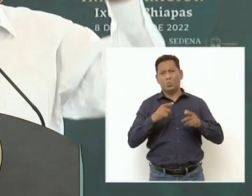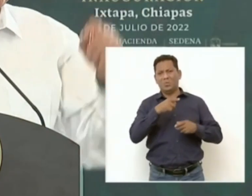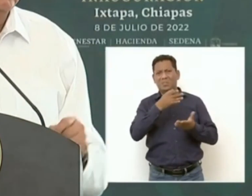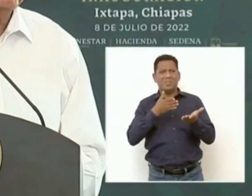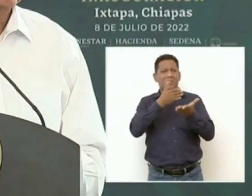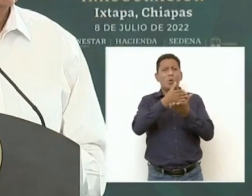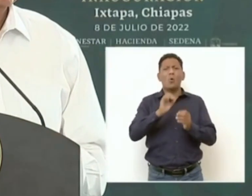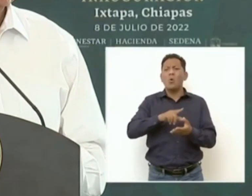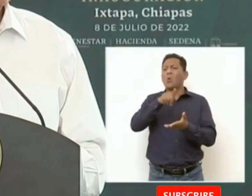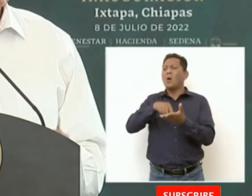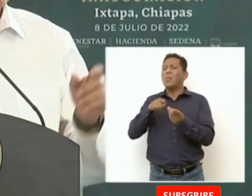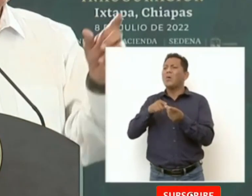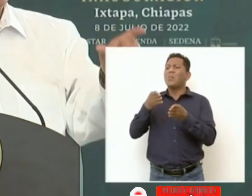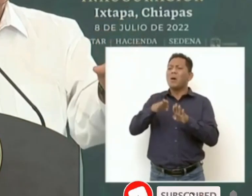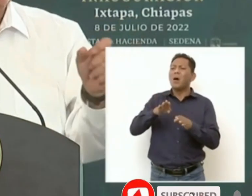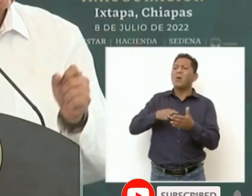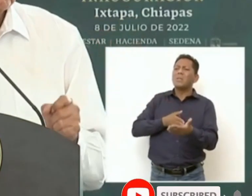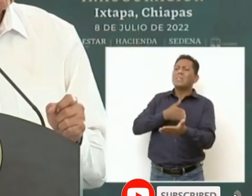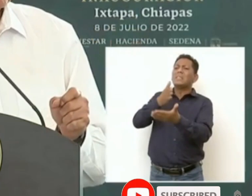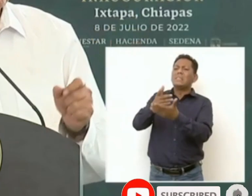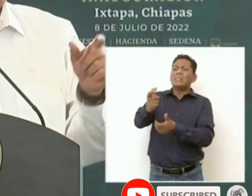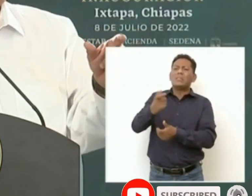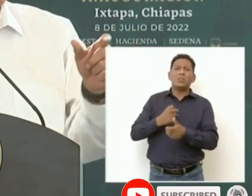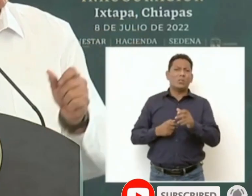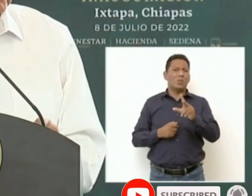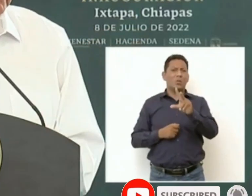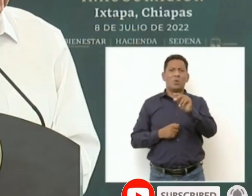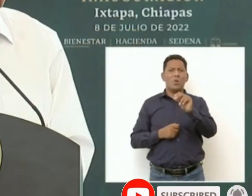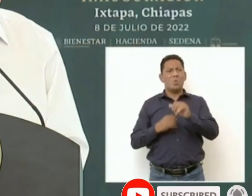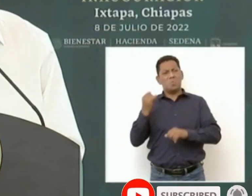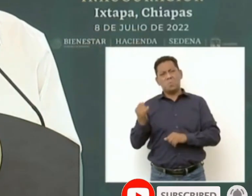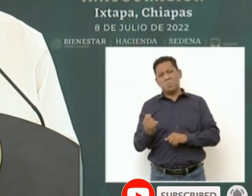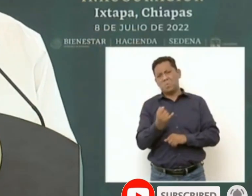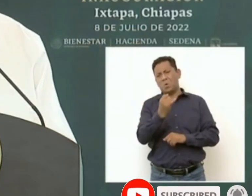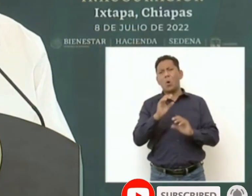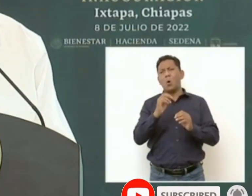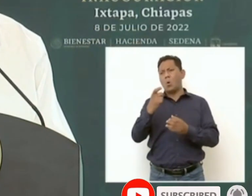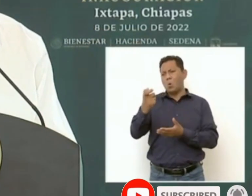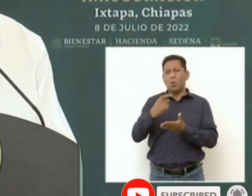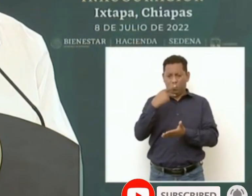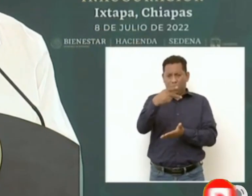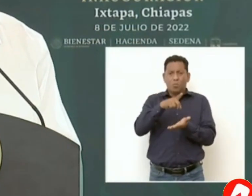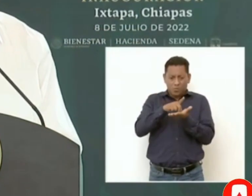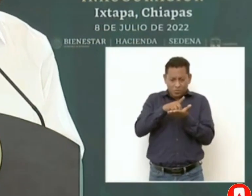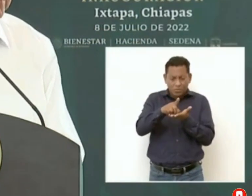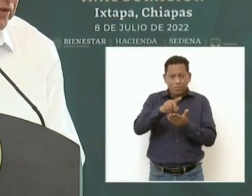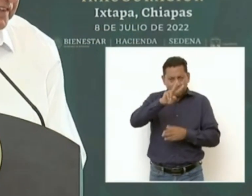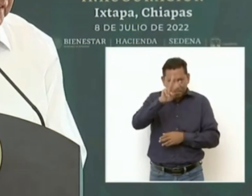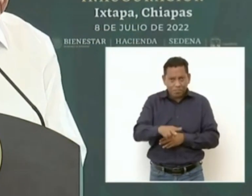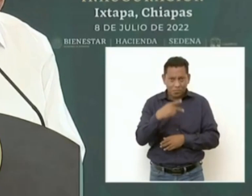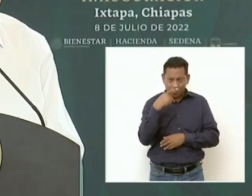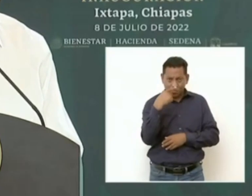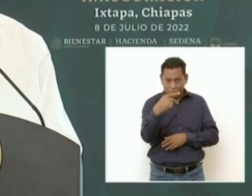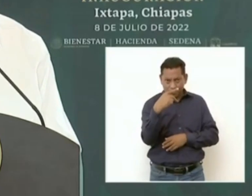a otros lugares a cobrar o a recibir lo que por derecho, repito, les